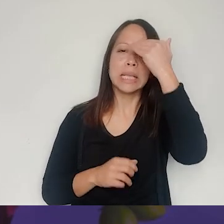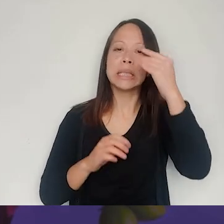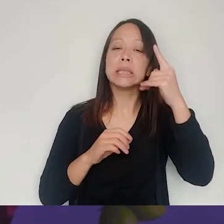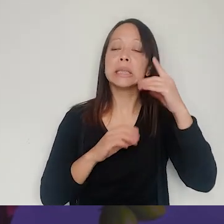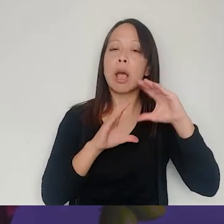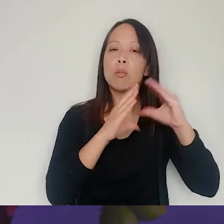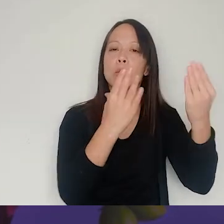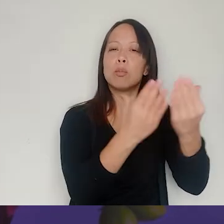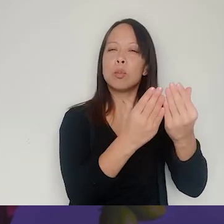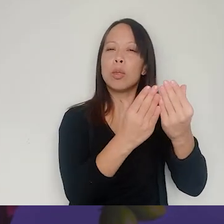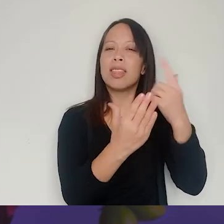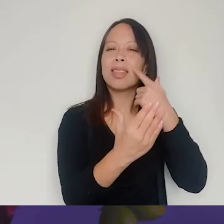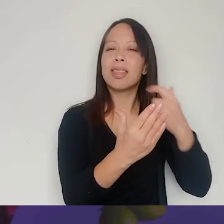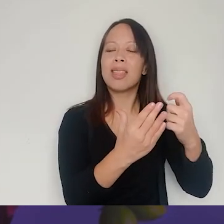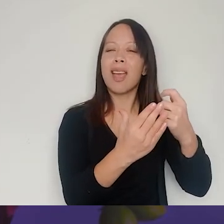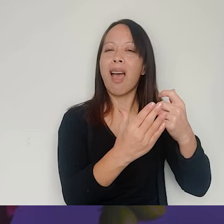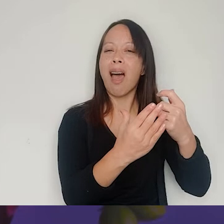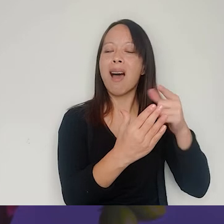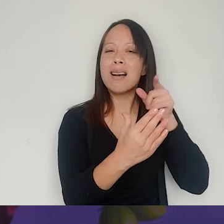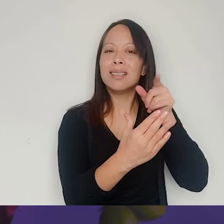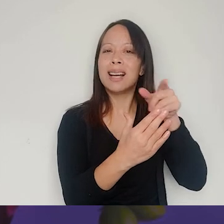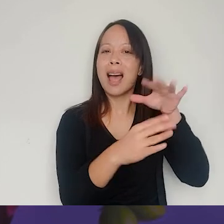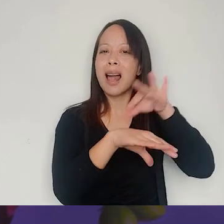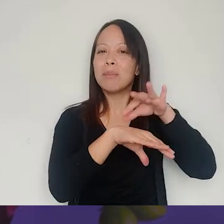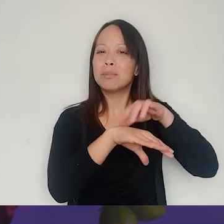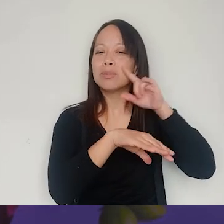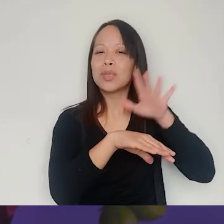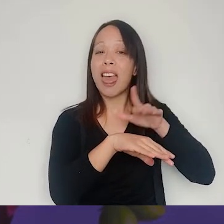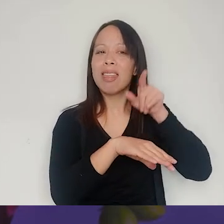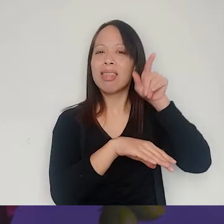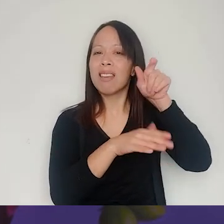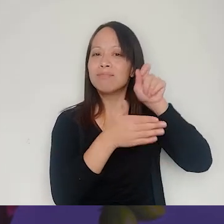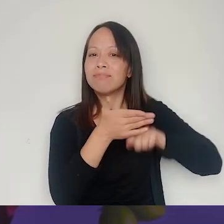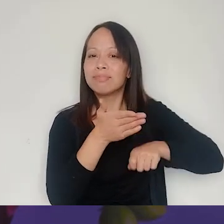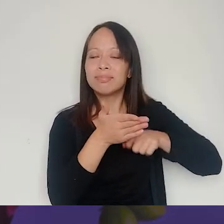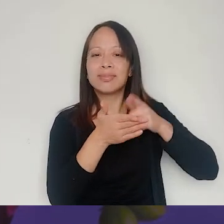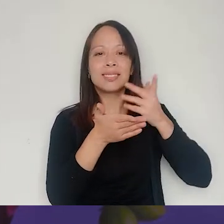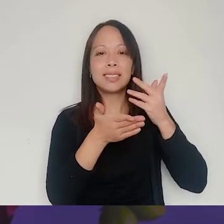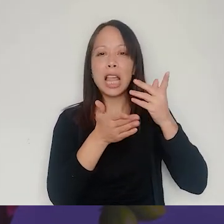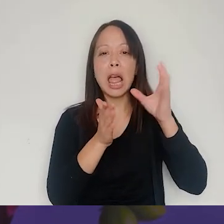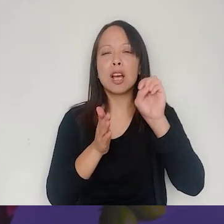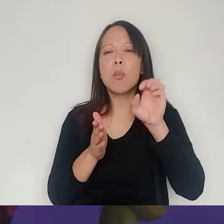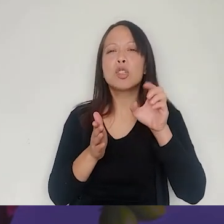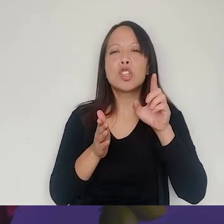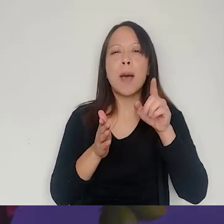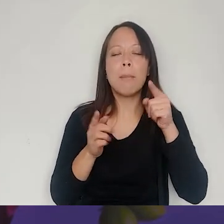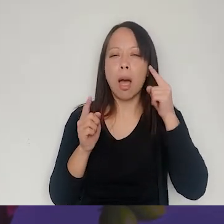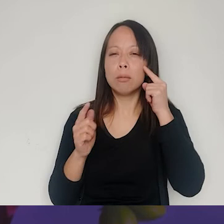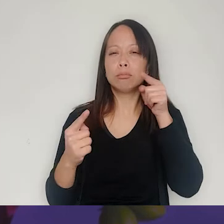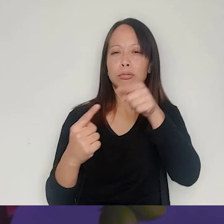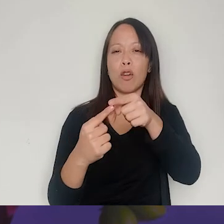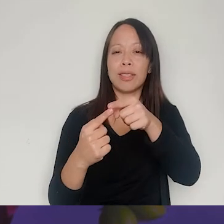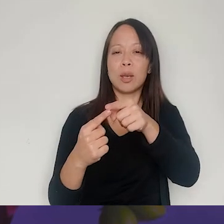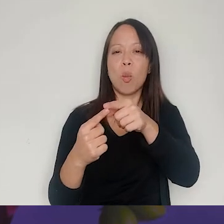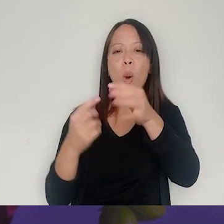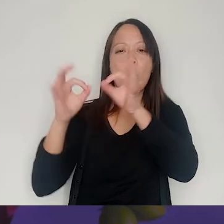Día Mundial. El Día Mundial de las Enfermedades Raras, dijimos que ese año se dedicaba al diagnóstico y lo que hicimos fue promover un programa